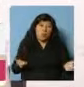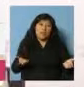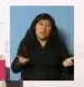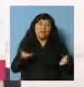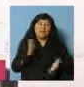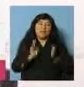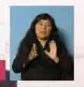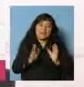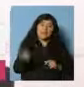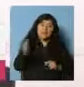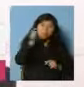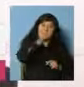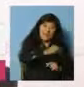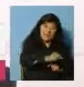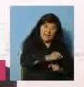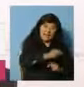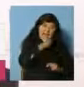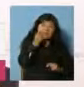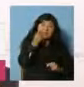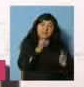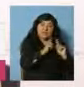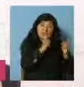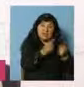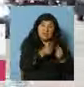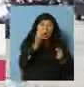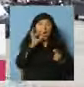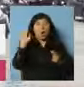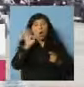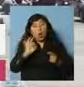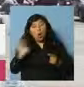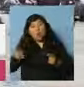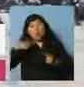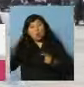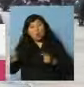tratamiento en centro de día o necesita otros tipos de intervenciones.